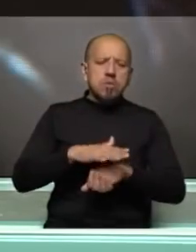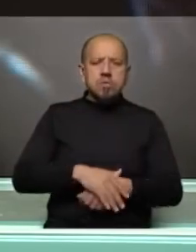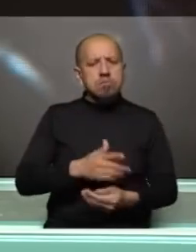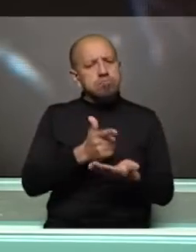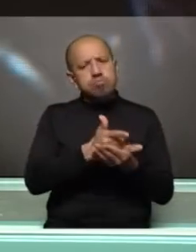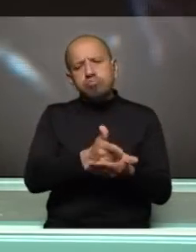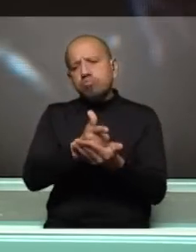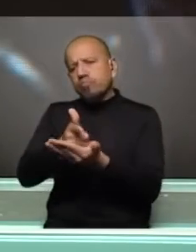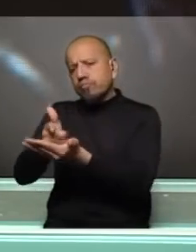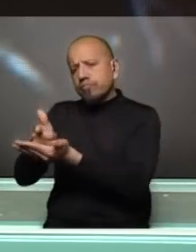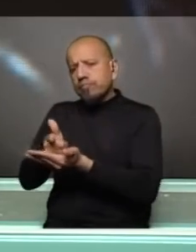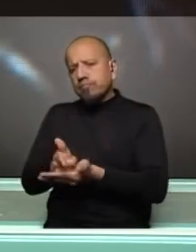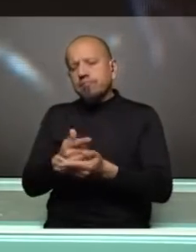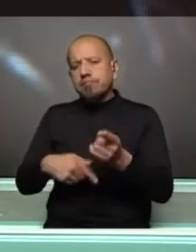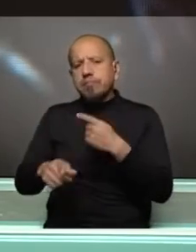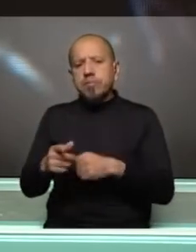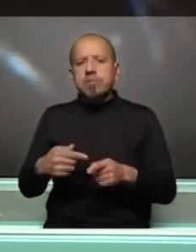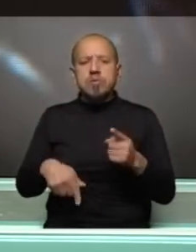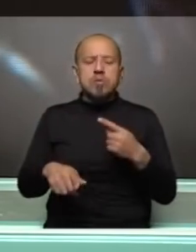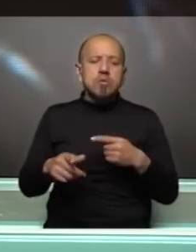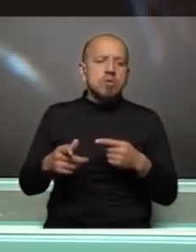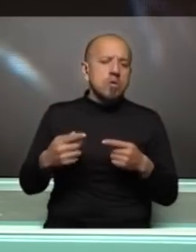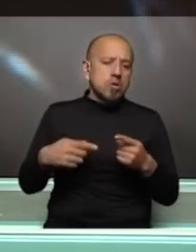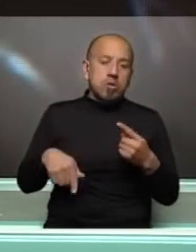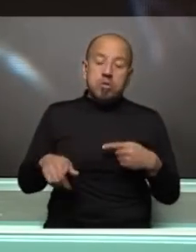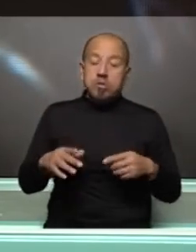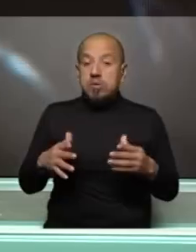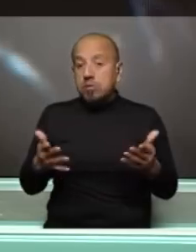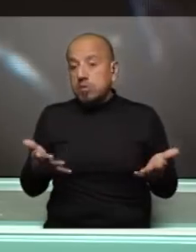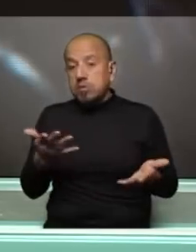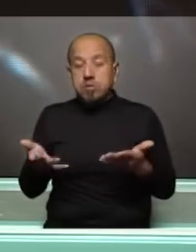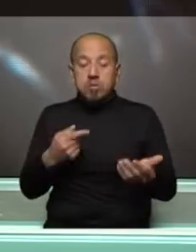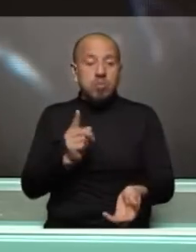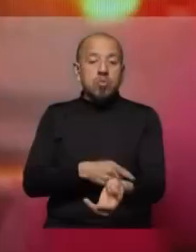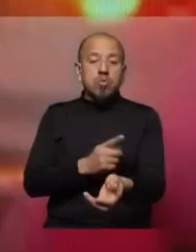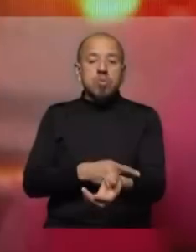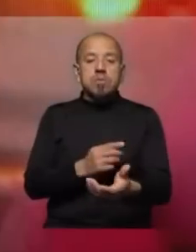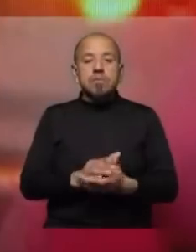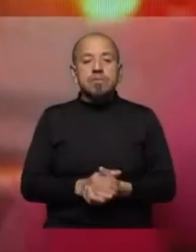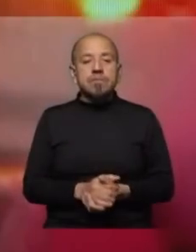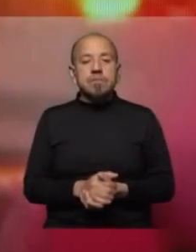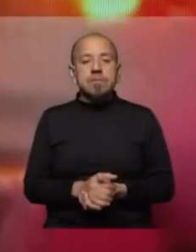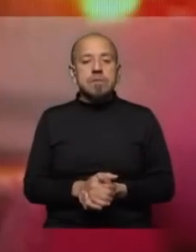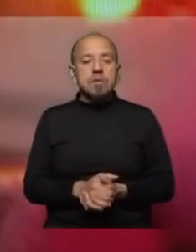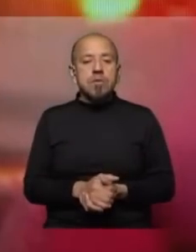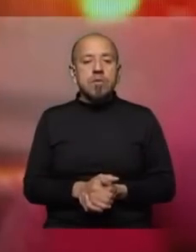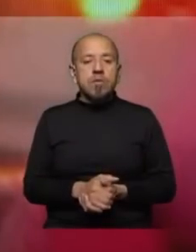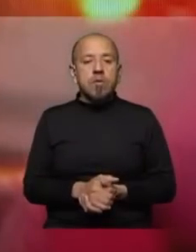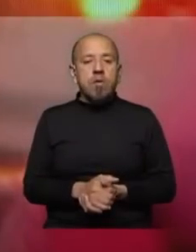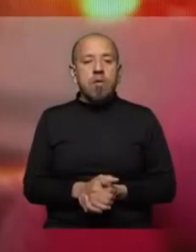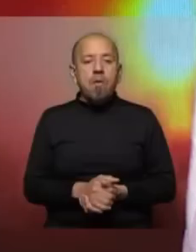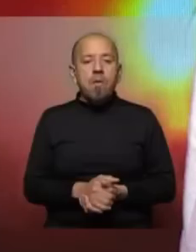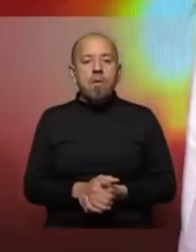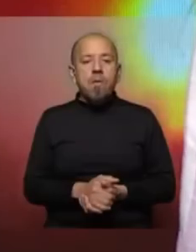balcera en alguna zona de del barrio por lo tanto es una cosa casi cotidiana no Y eso cambia también en en en un poco como